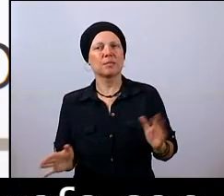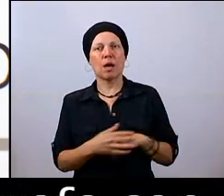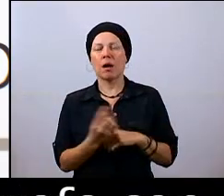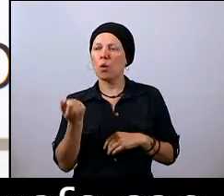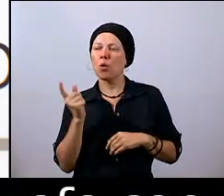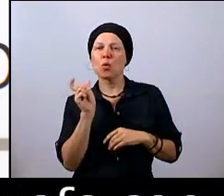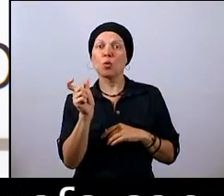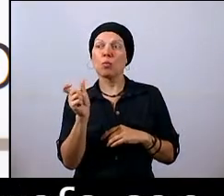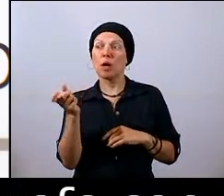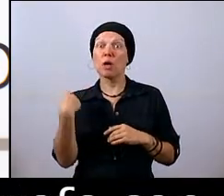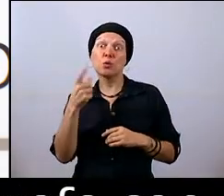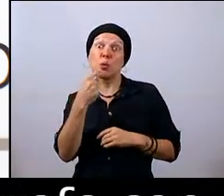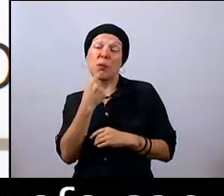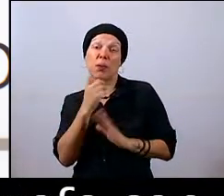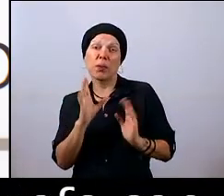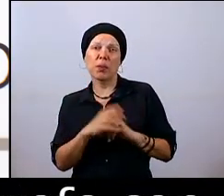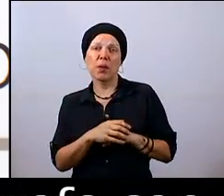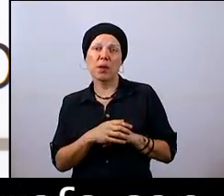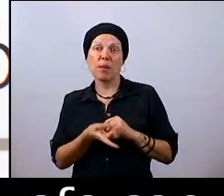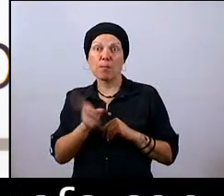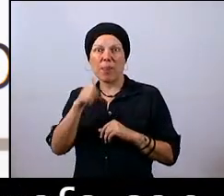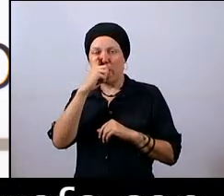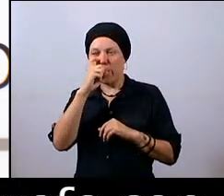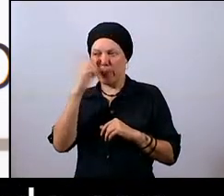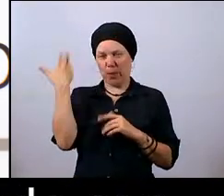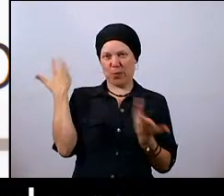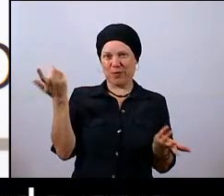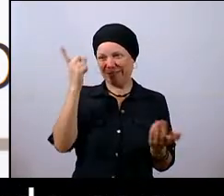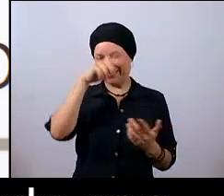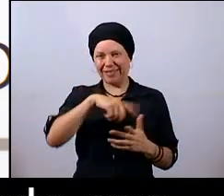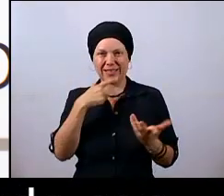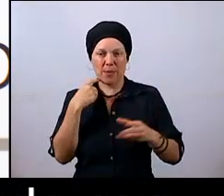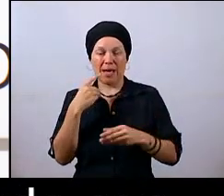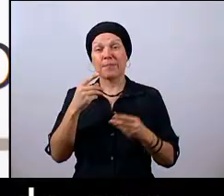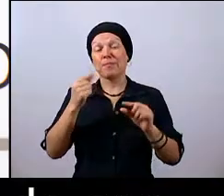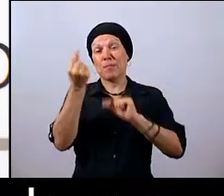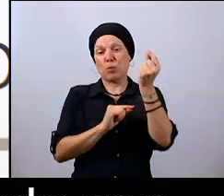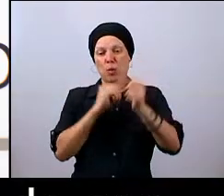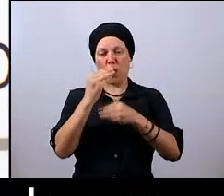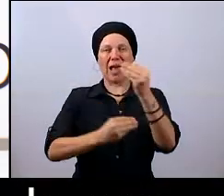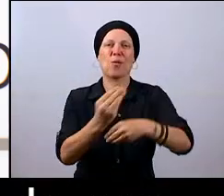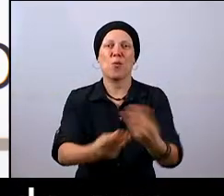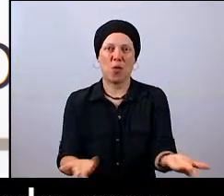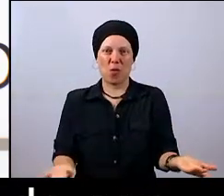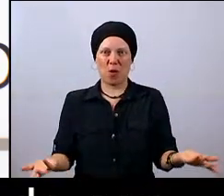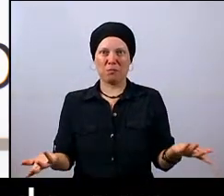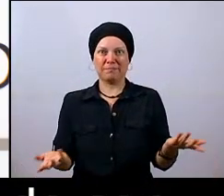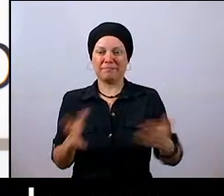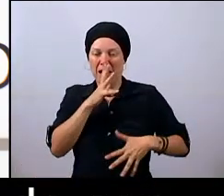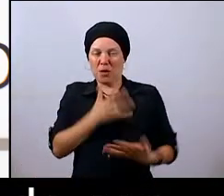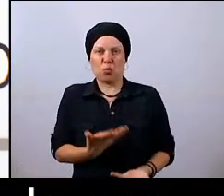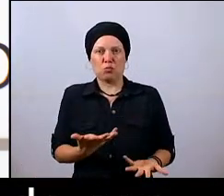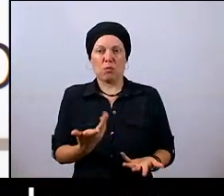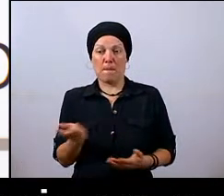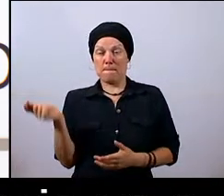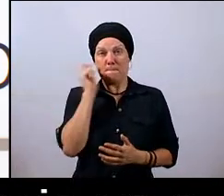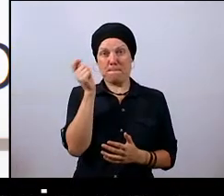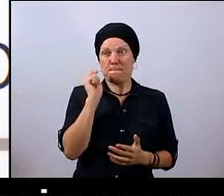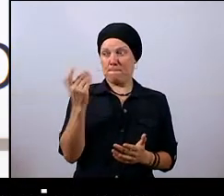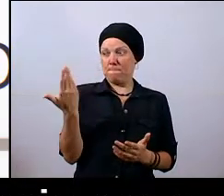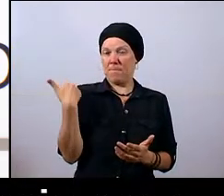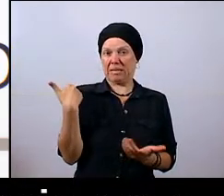cifras a las que están aludiendo son del mes de junio, cuando saben que la ejecución presupuestaria va a ser a día de hoy, en estos meses, ante